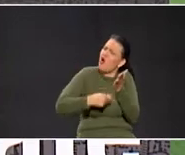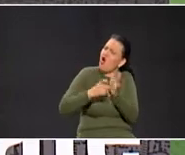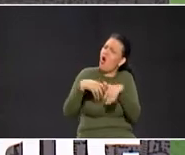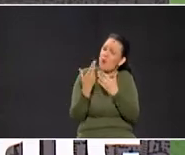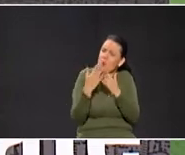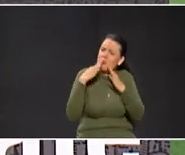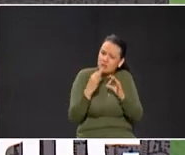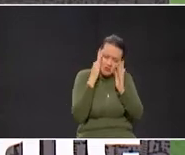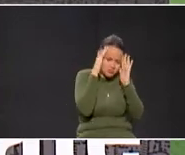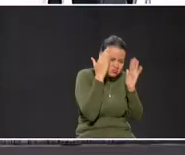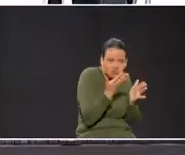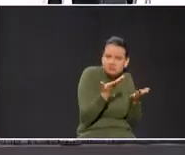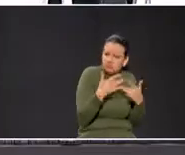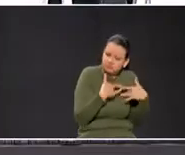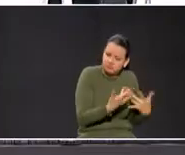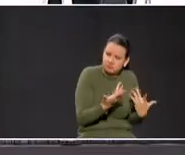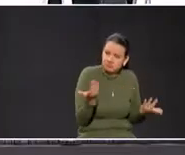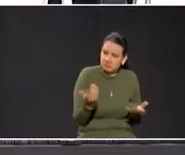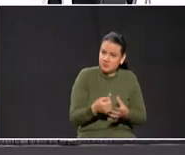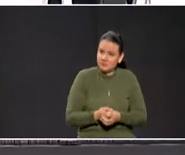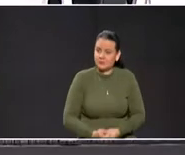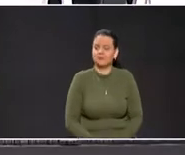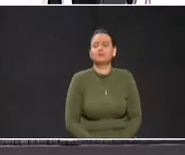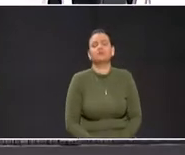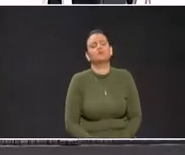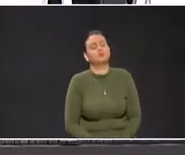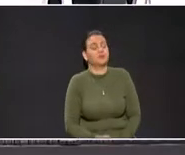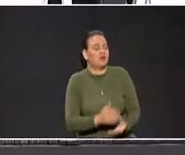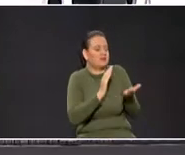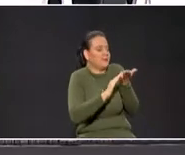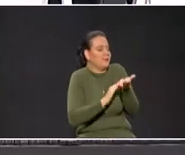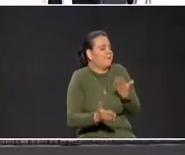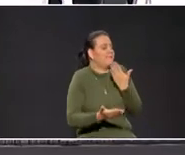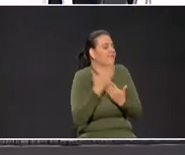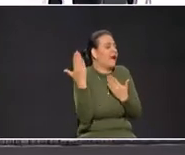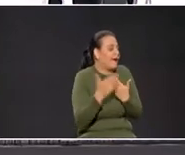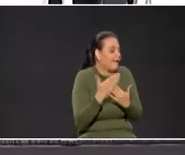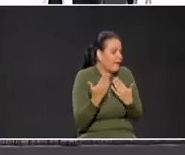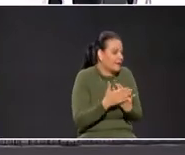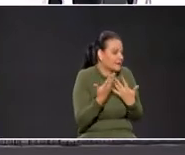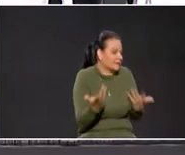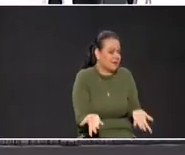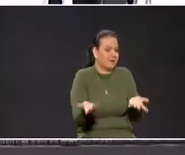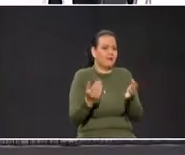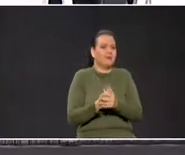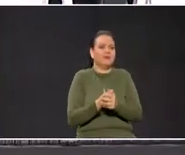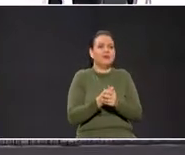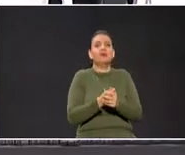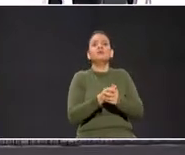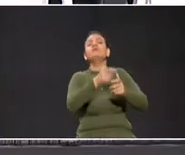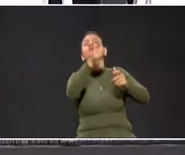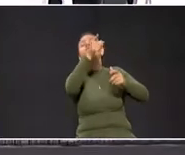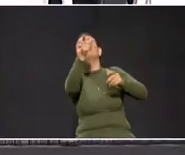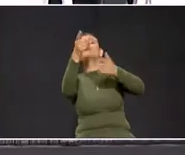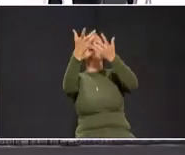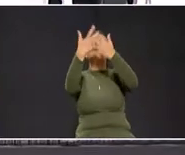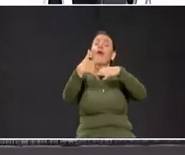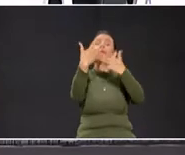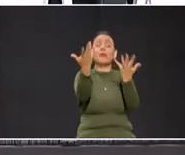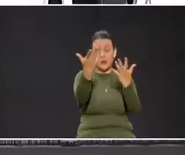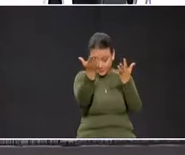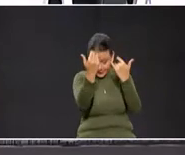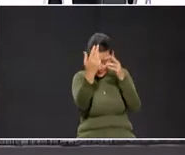se engañe las soluciones las soluciones son sencillas yo no sé por qué se niegan a darse los vinculamos al empresariado y digamos el señor empresario me ayudas